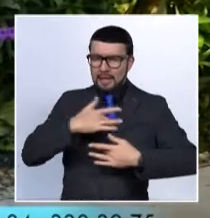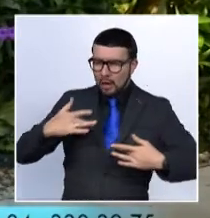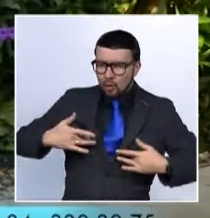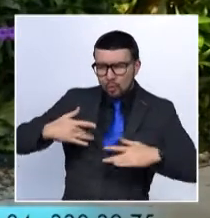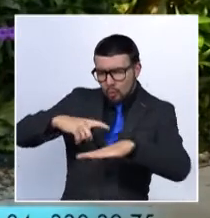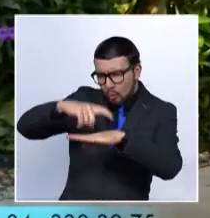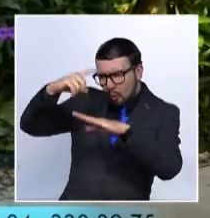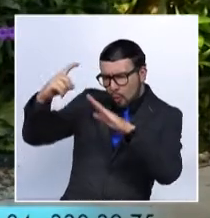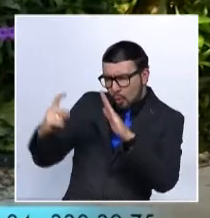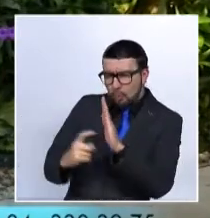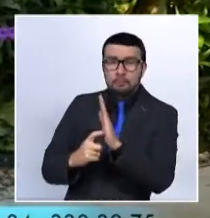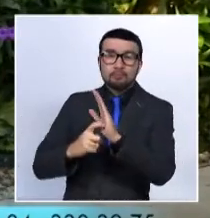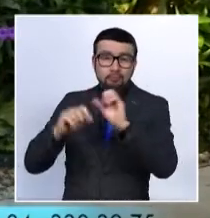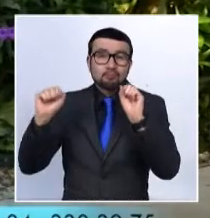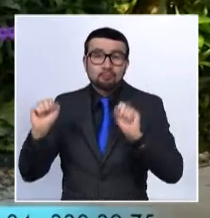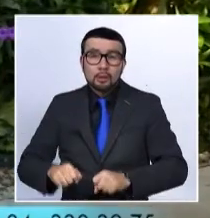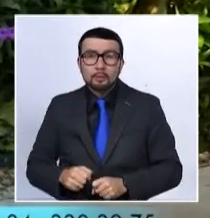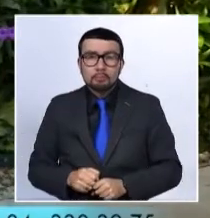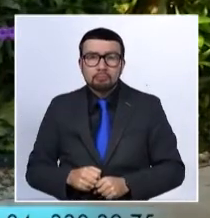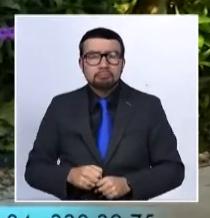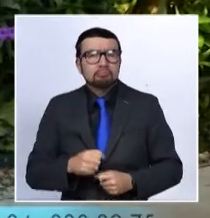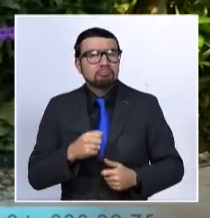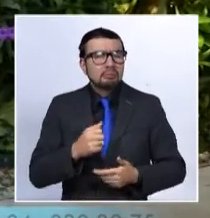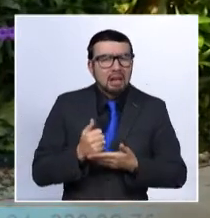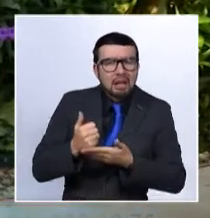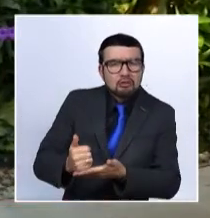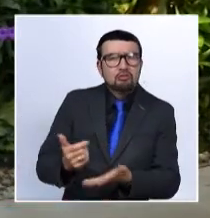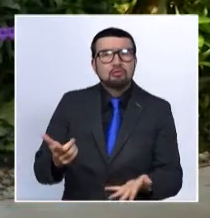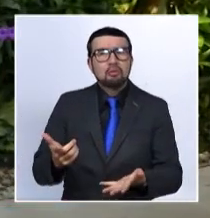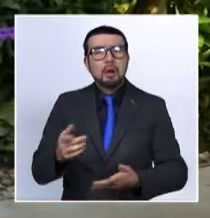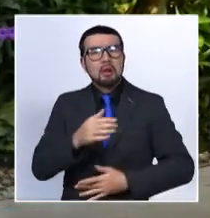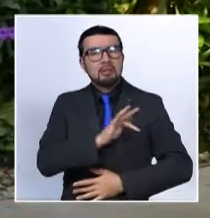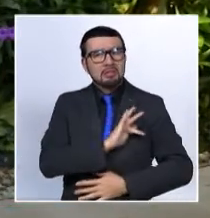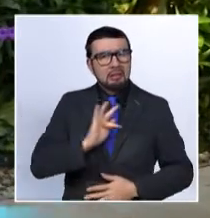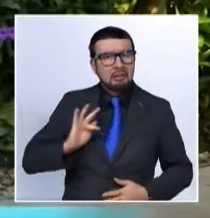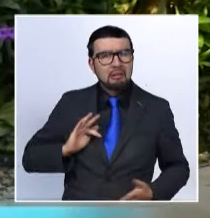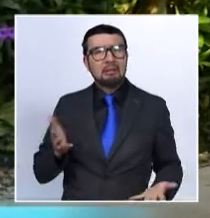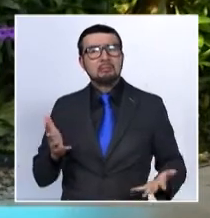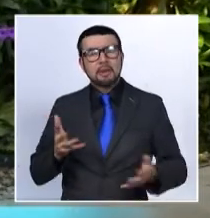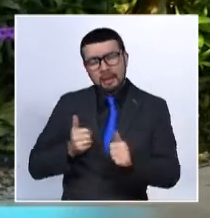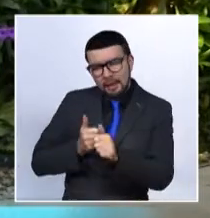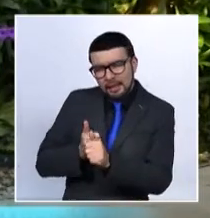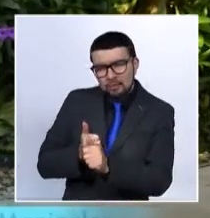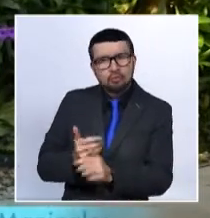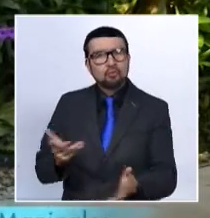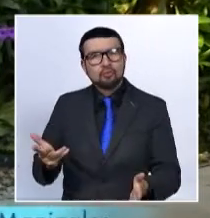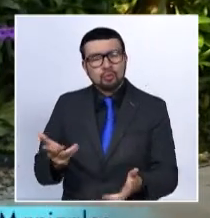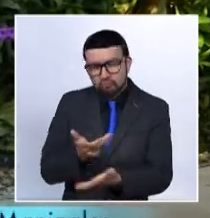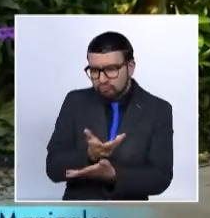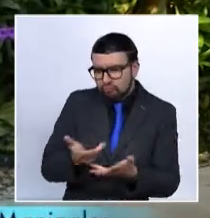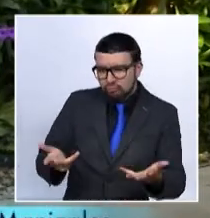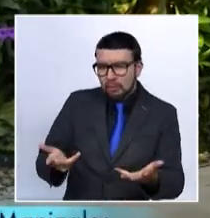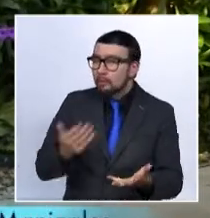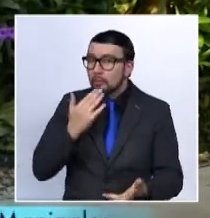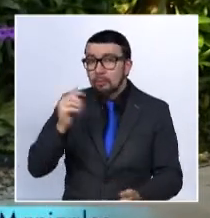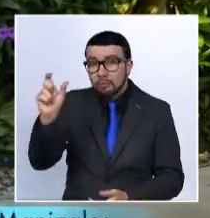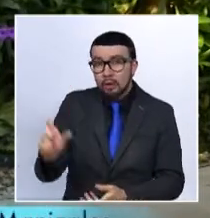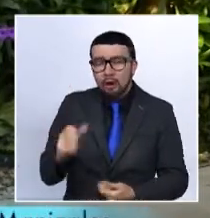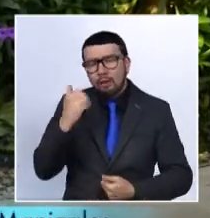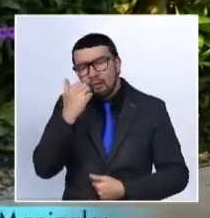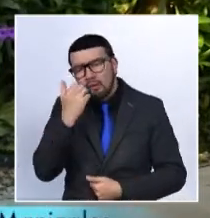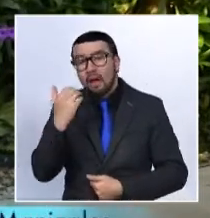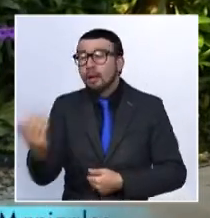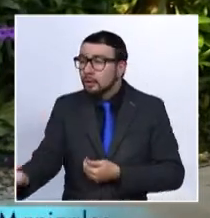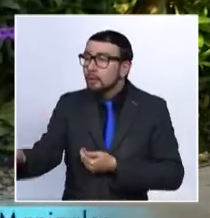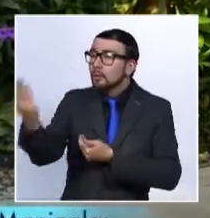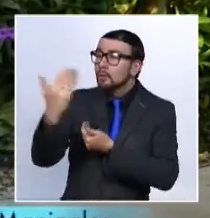ese proceso de ayuda, de terapia, de asesoría, nosotros siempre cuando llega el paciente